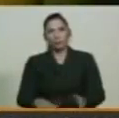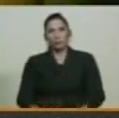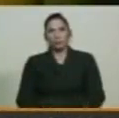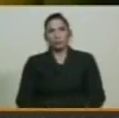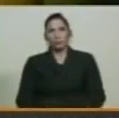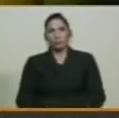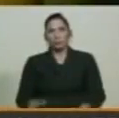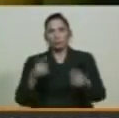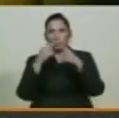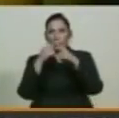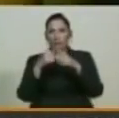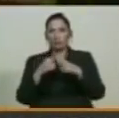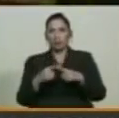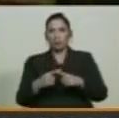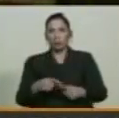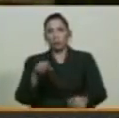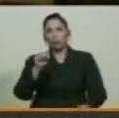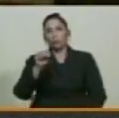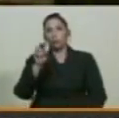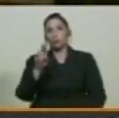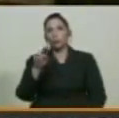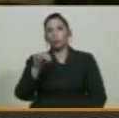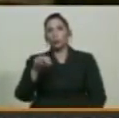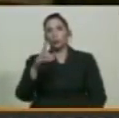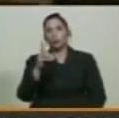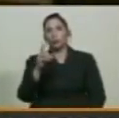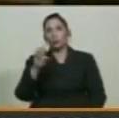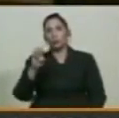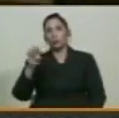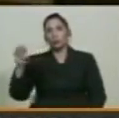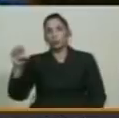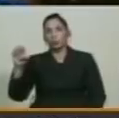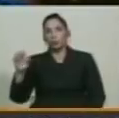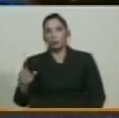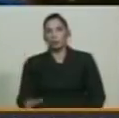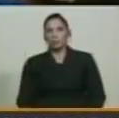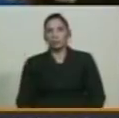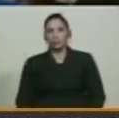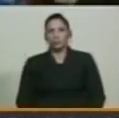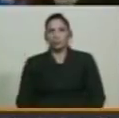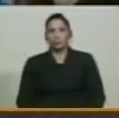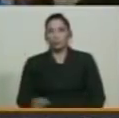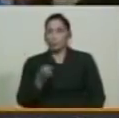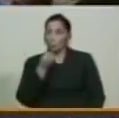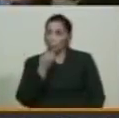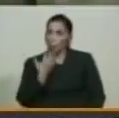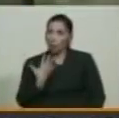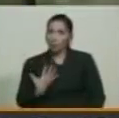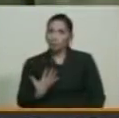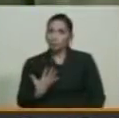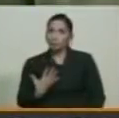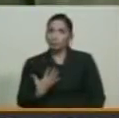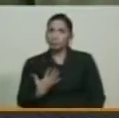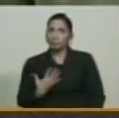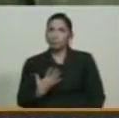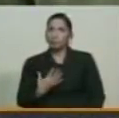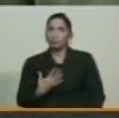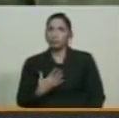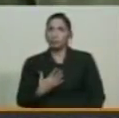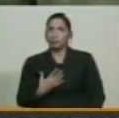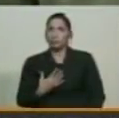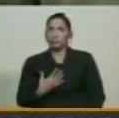Tributos de la SUNDET, la compañera Katy Llanes. Bueno, la determinación de los delitos